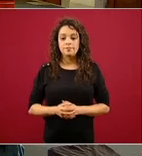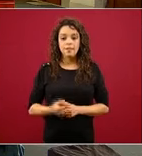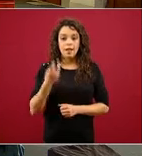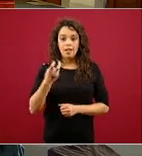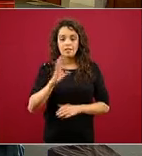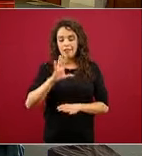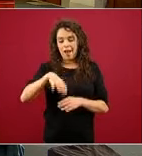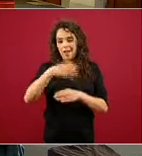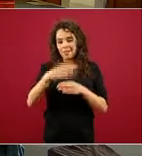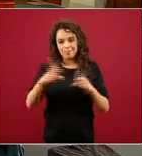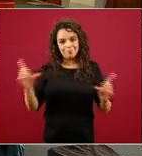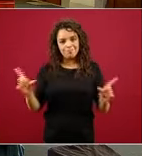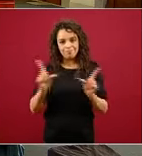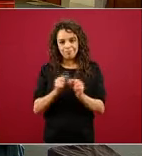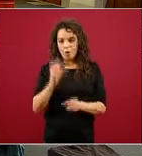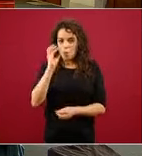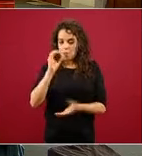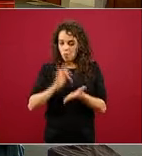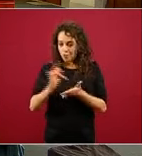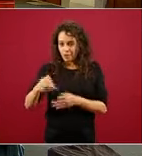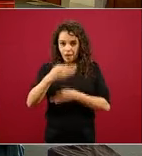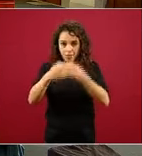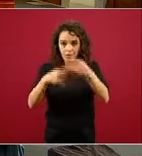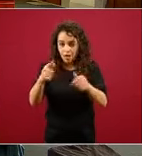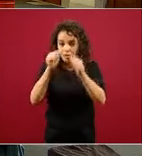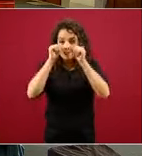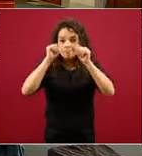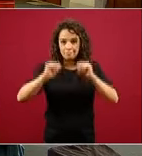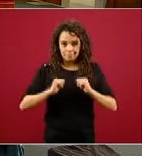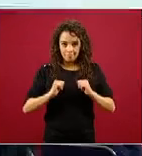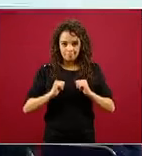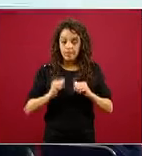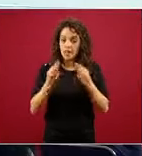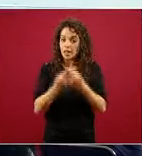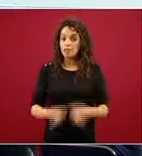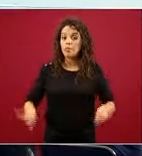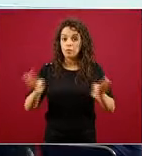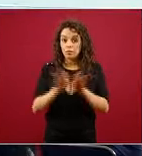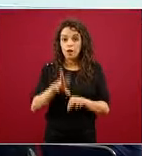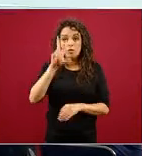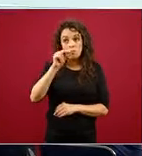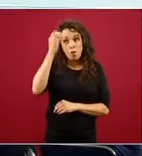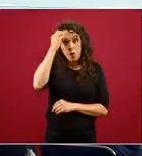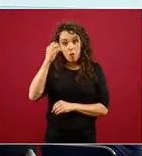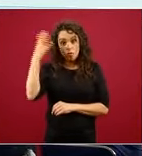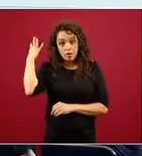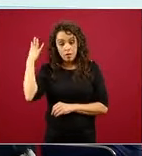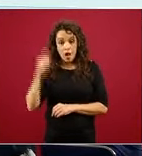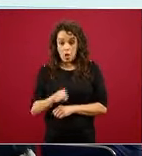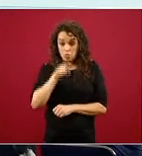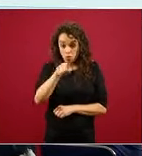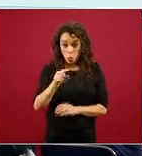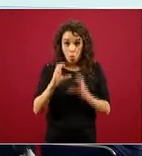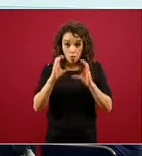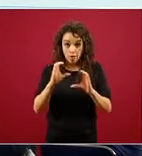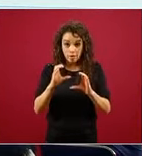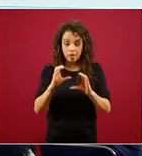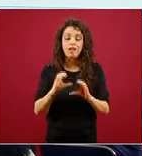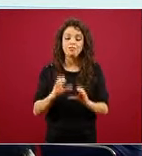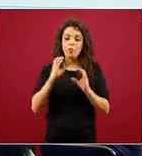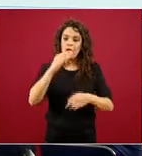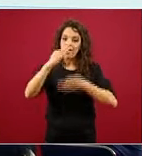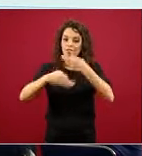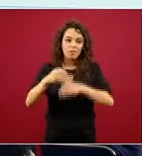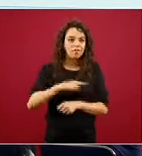les agradezco toda su atención. Importante no olvidar, ¿no?, si te cuidas tú, nos cuidamos todas y todos.